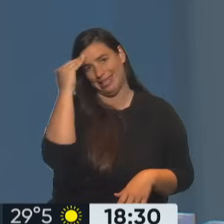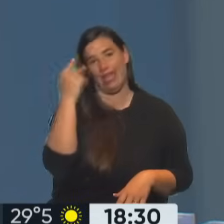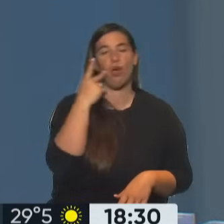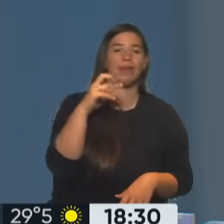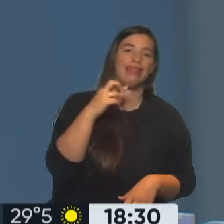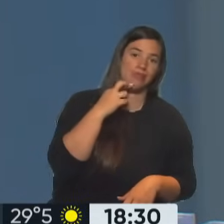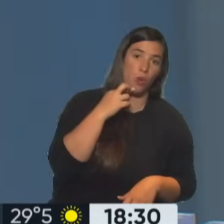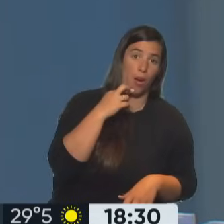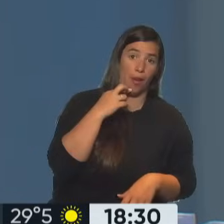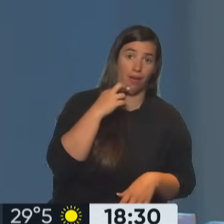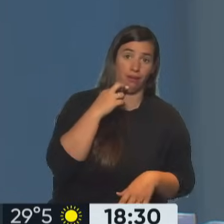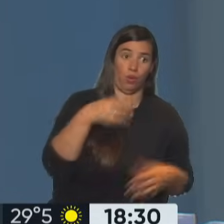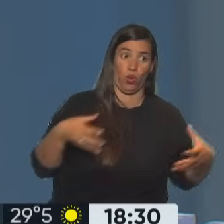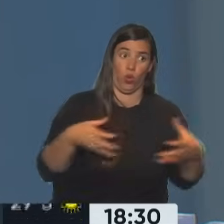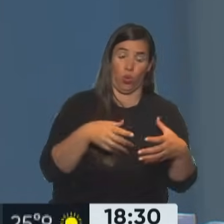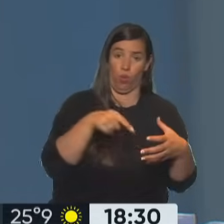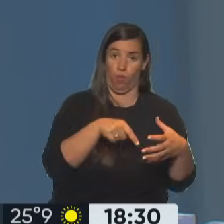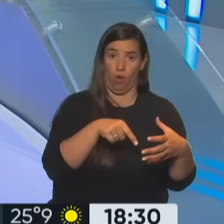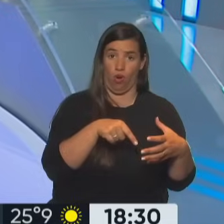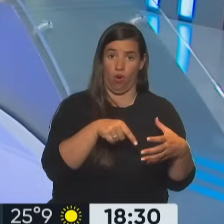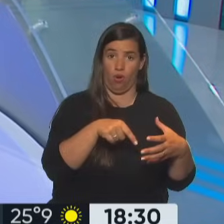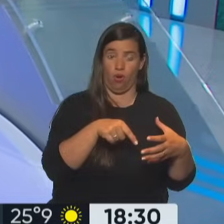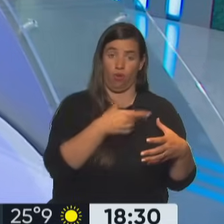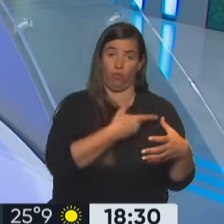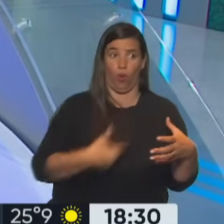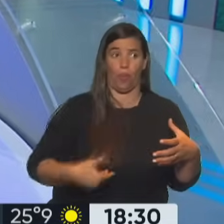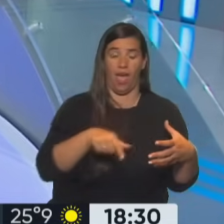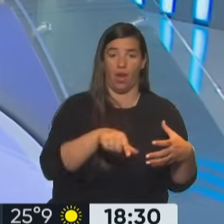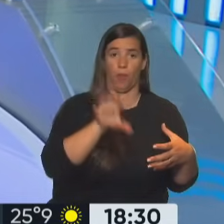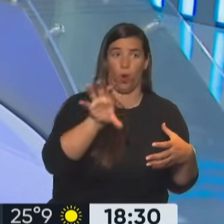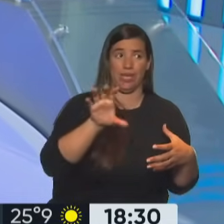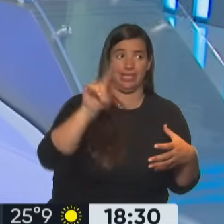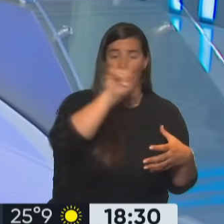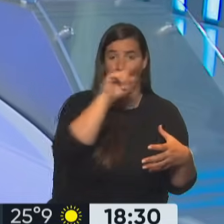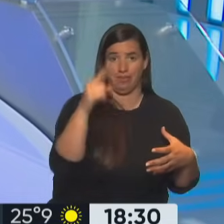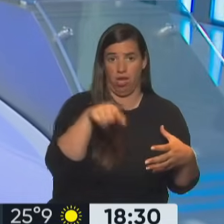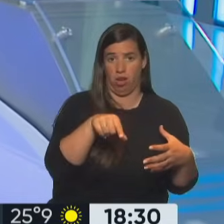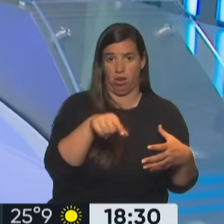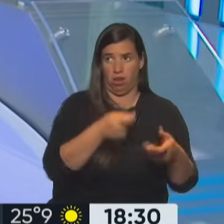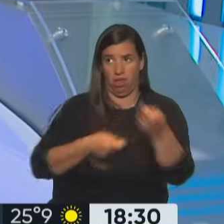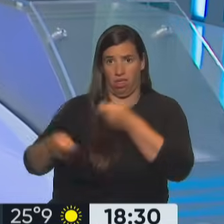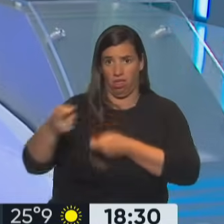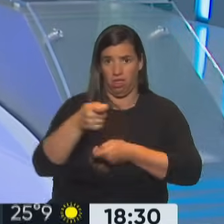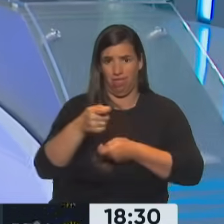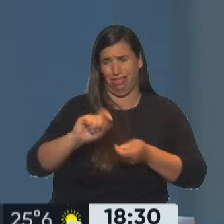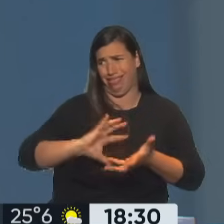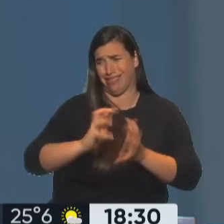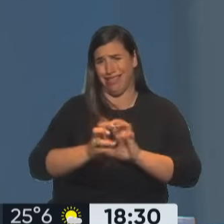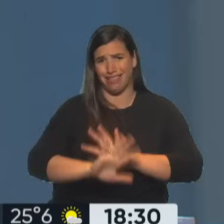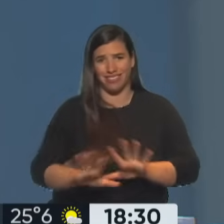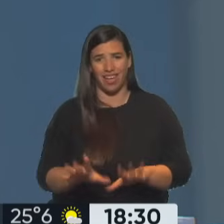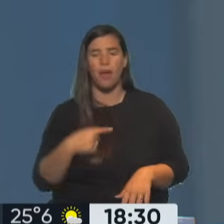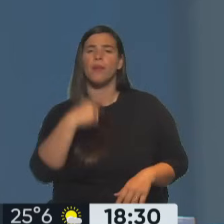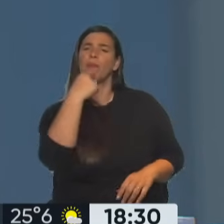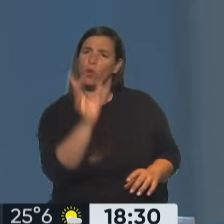Sí. Hicieron un desastre. Con el tema coparticipación, hicieron un desastre. Y te hago una pregunta. Sí. Así que dice que en el febrero y marzo no